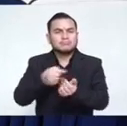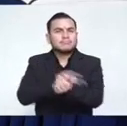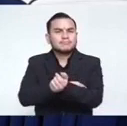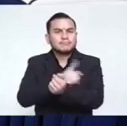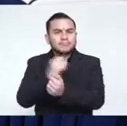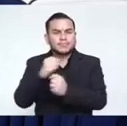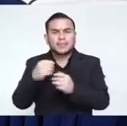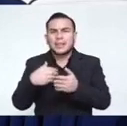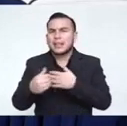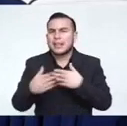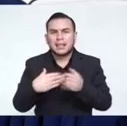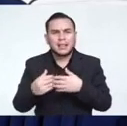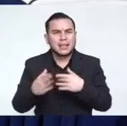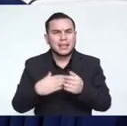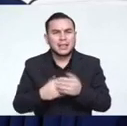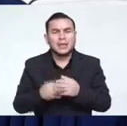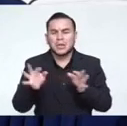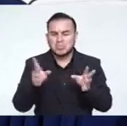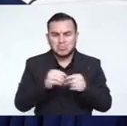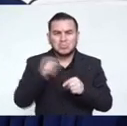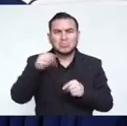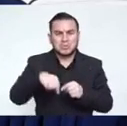De que no había ningún problema con reunirse aquí.